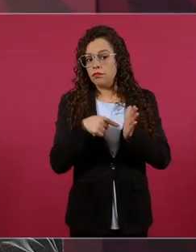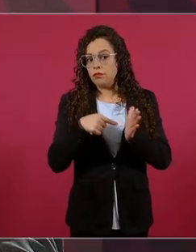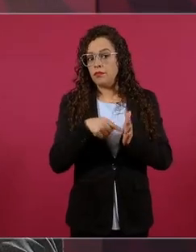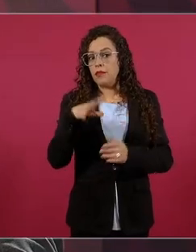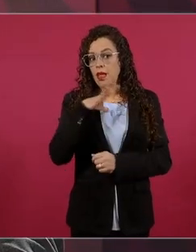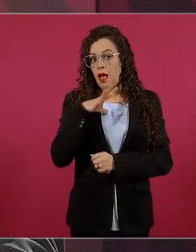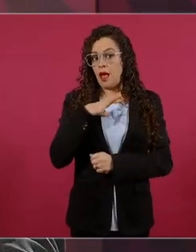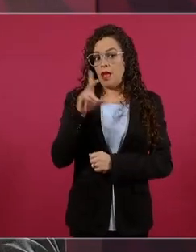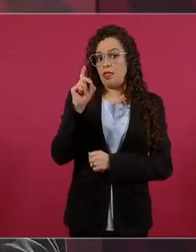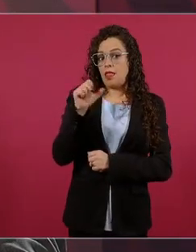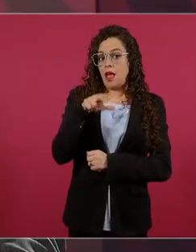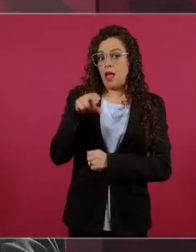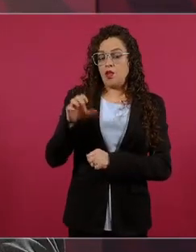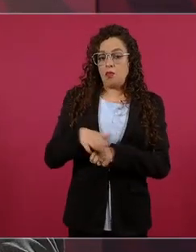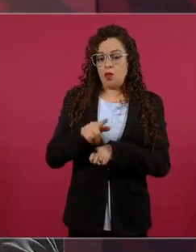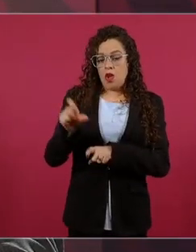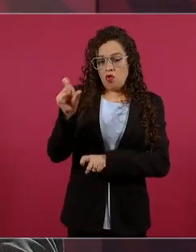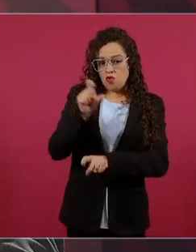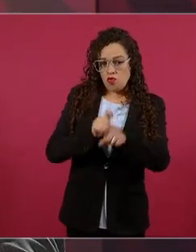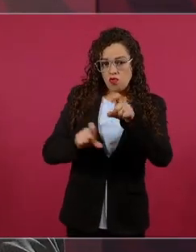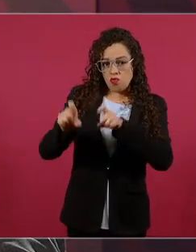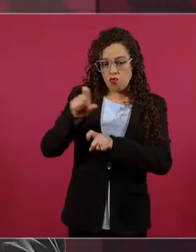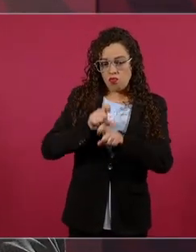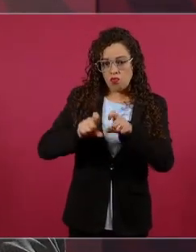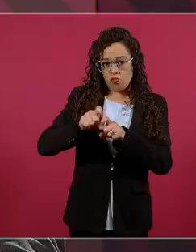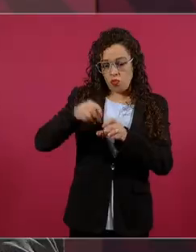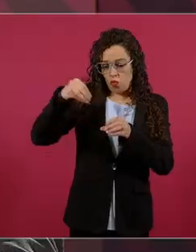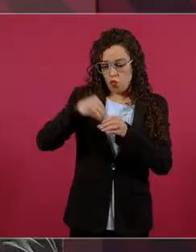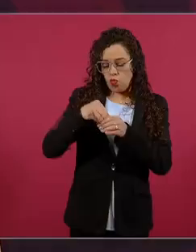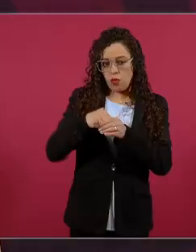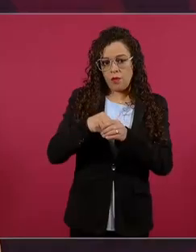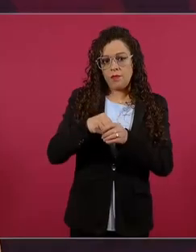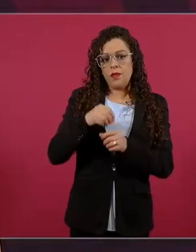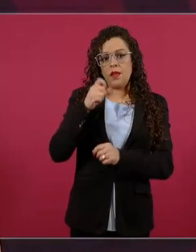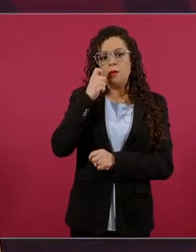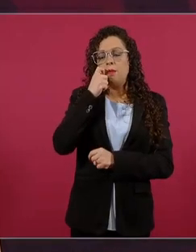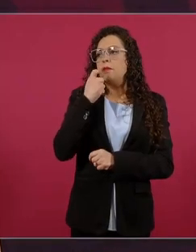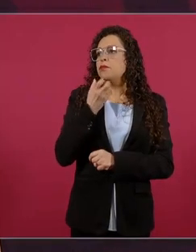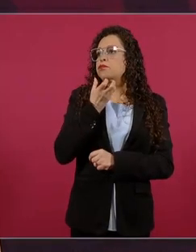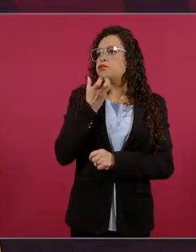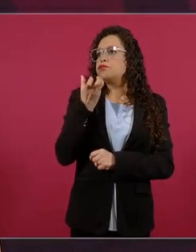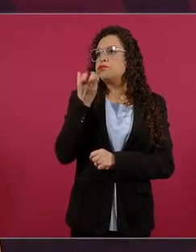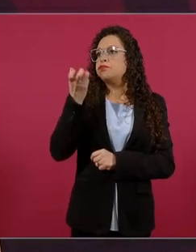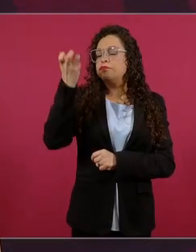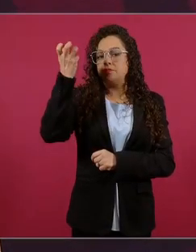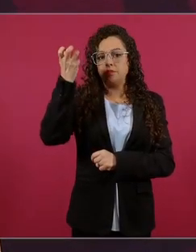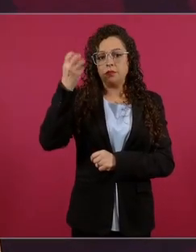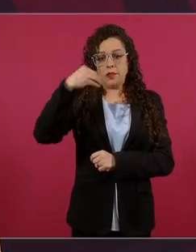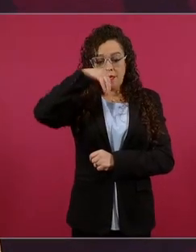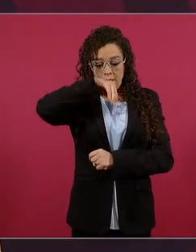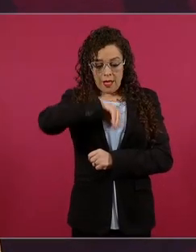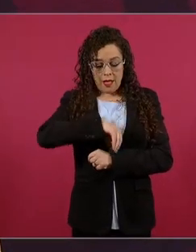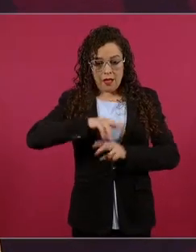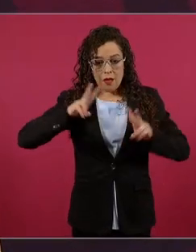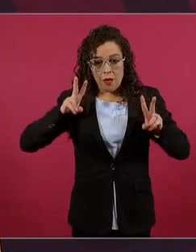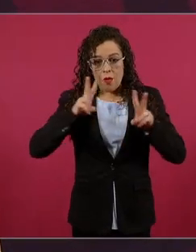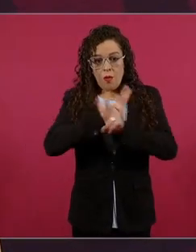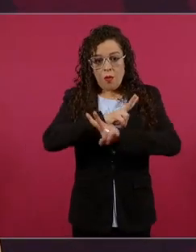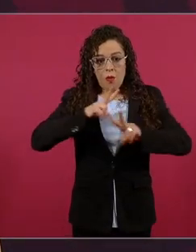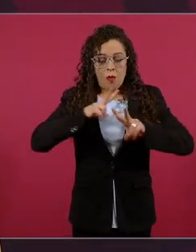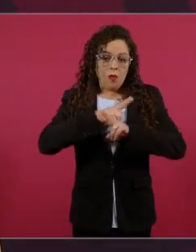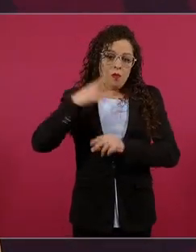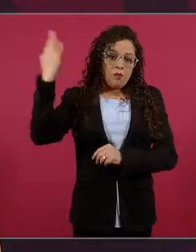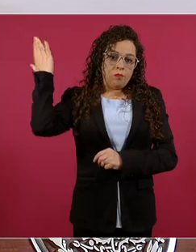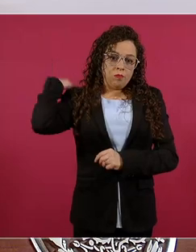que afectan gravemente todo el sistema respiratorio de quienes utilizan